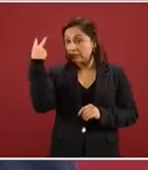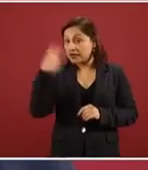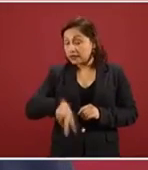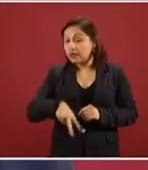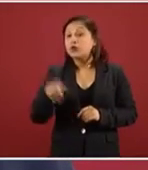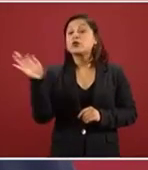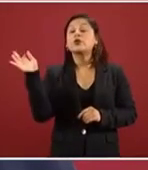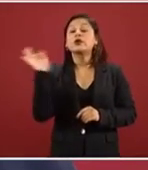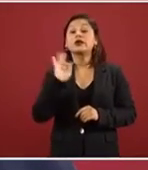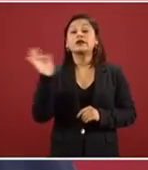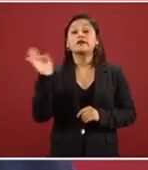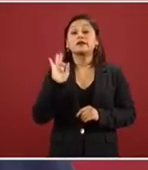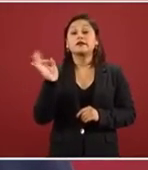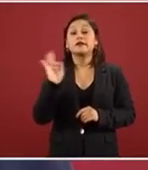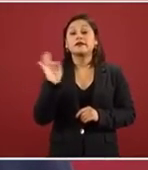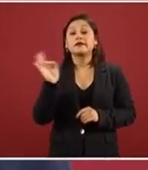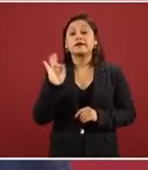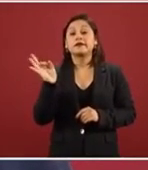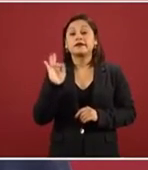estaría